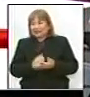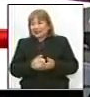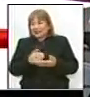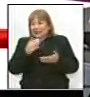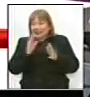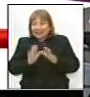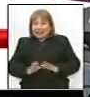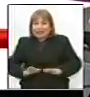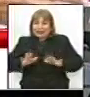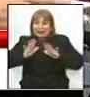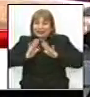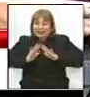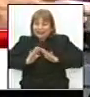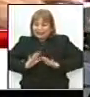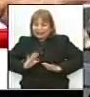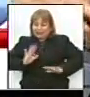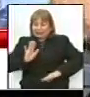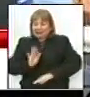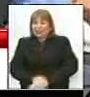haga con calma